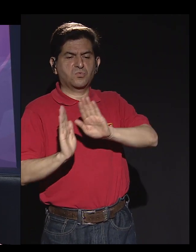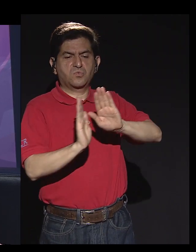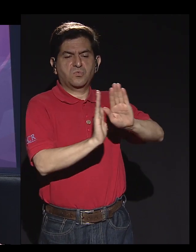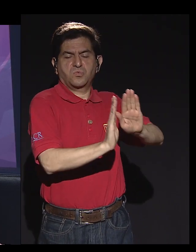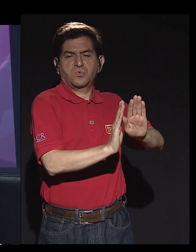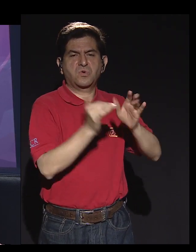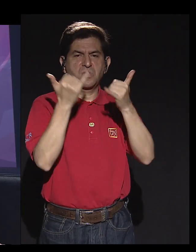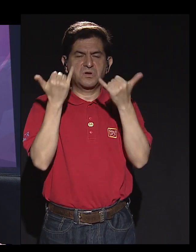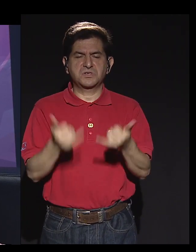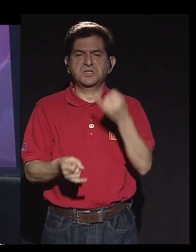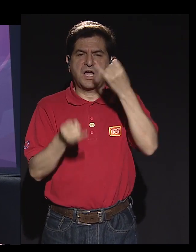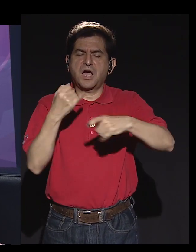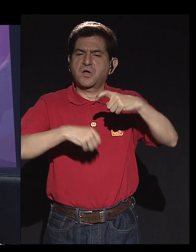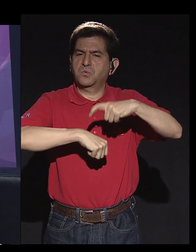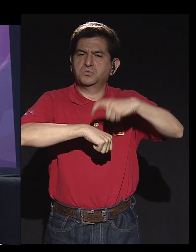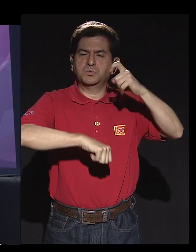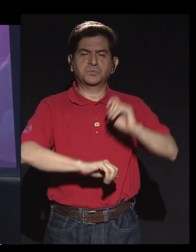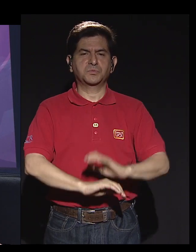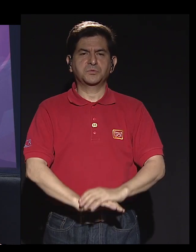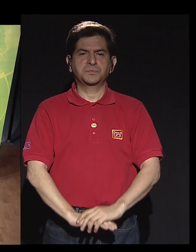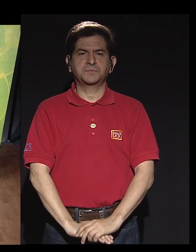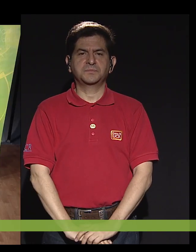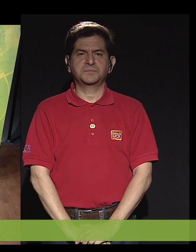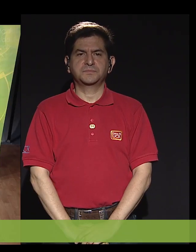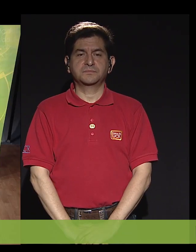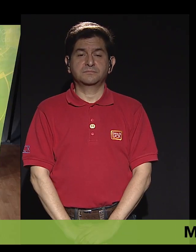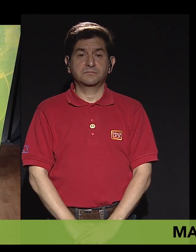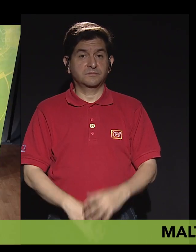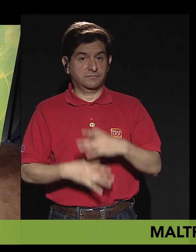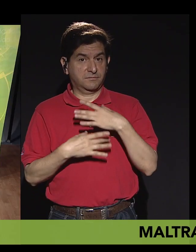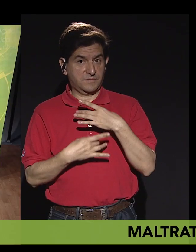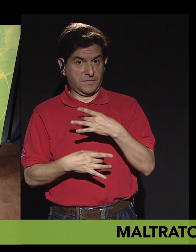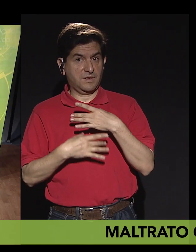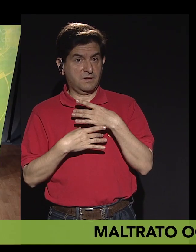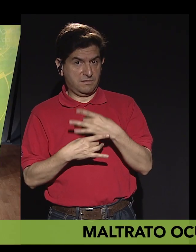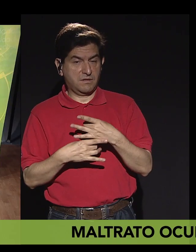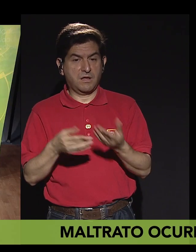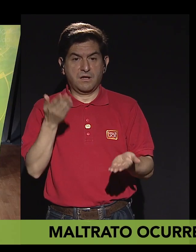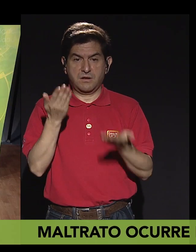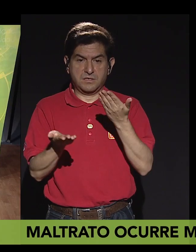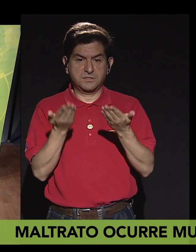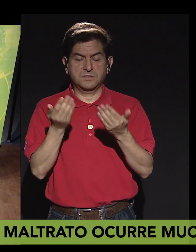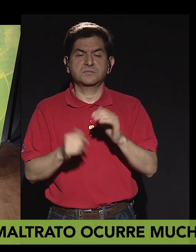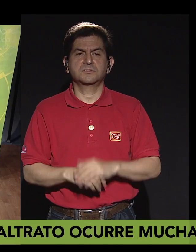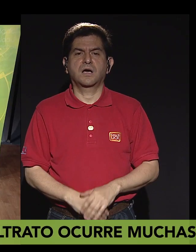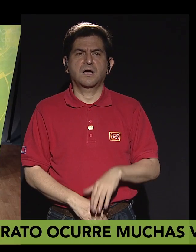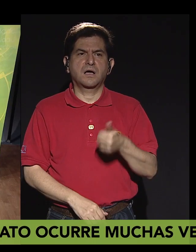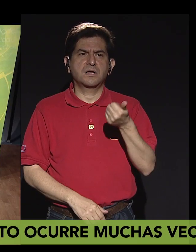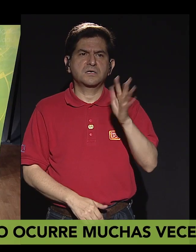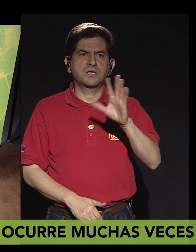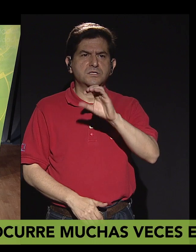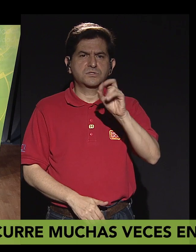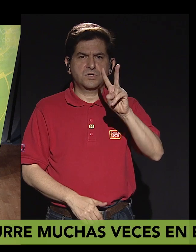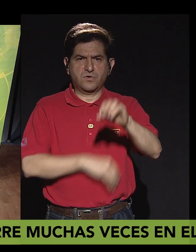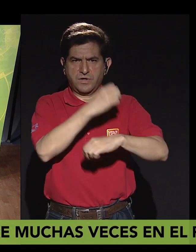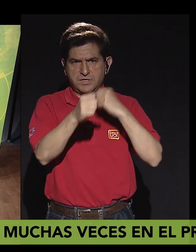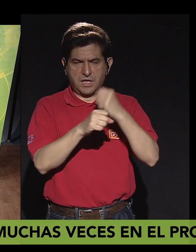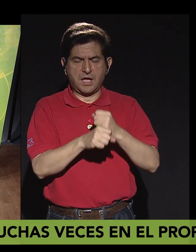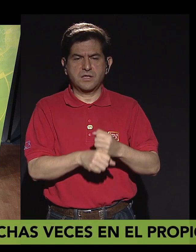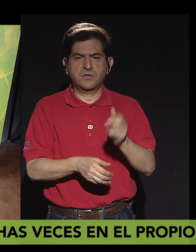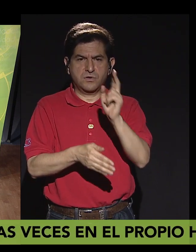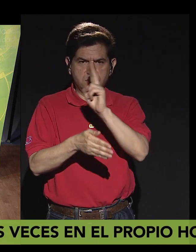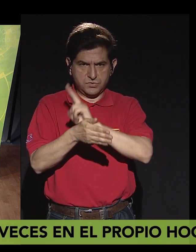relegada como ya a un último plano. Es curioso, hace por lo menos unos 15, 20 años en